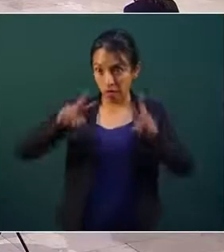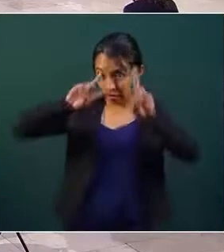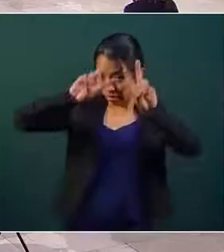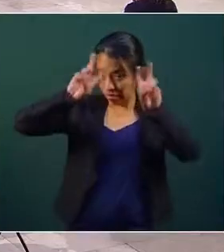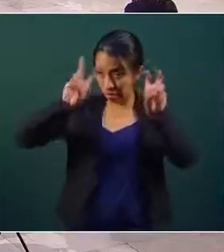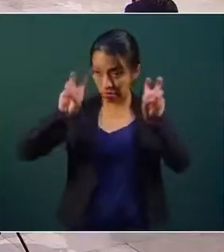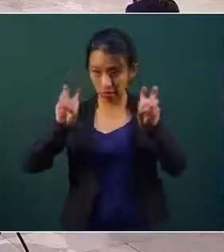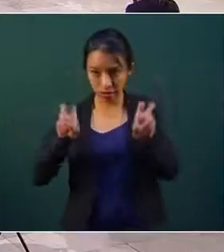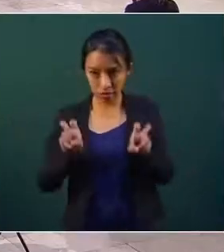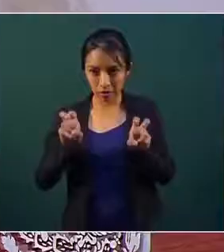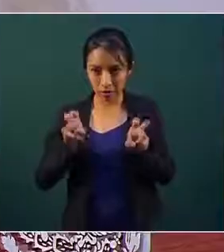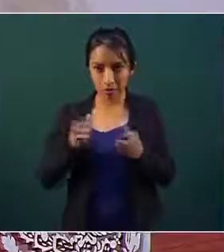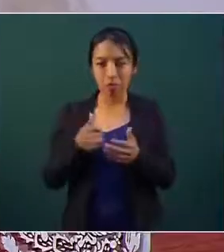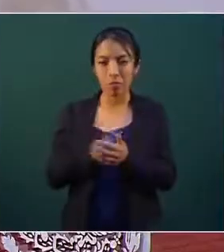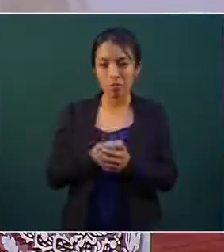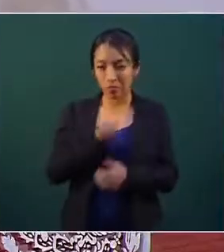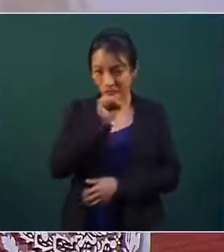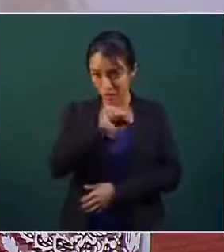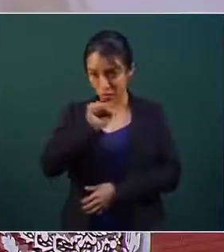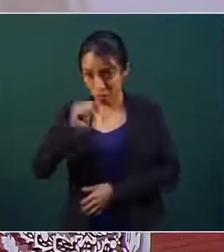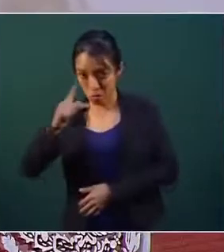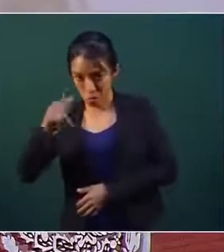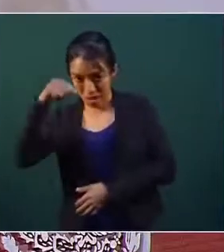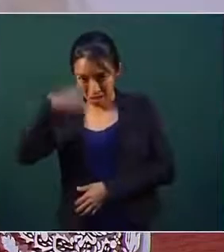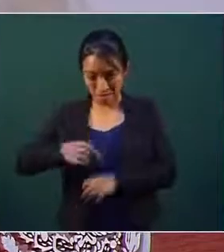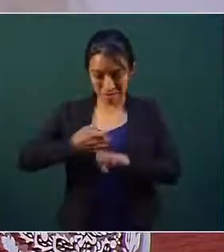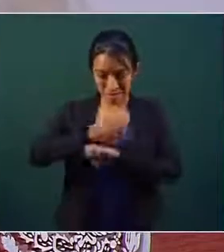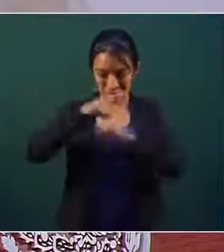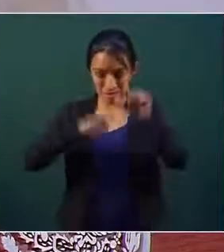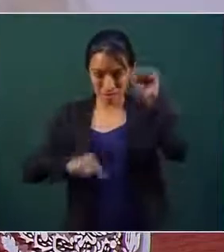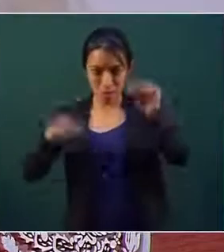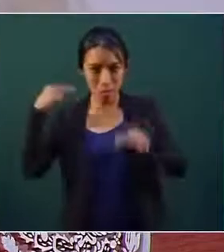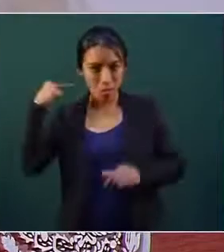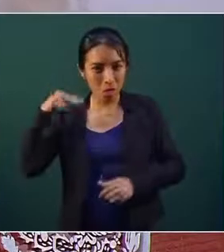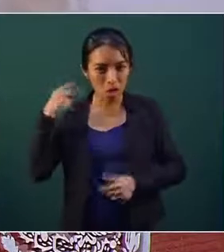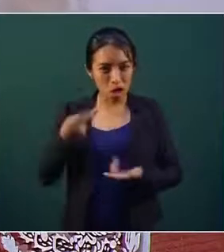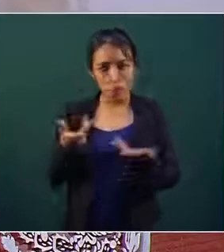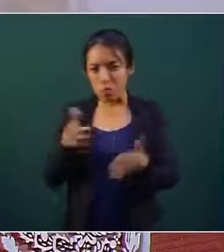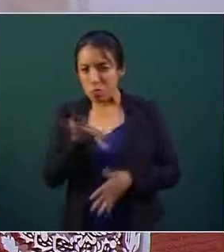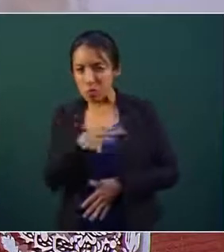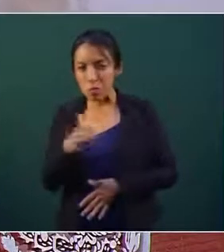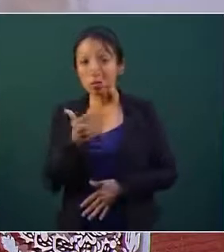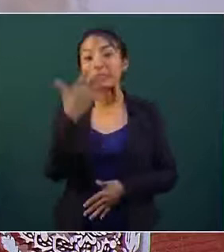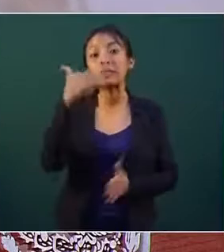Estado, la Fuerza de Seguridad Pública en el Estado se compone de aproximadamente